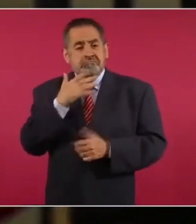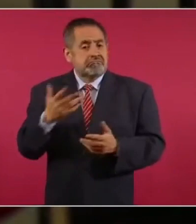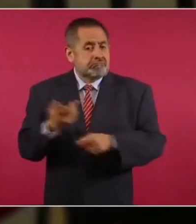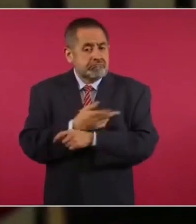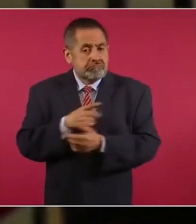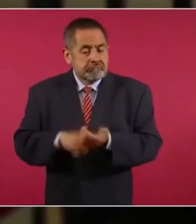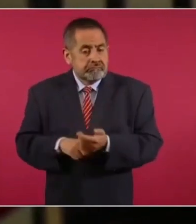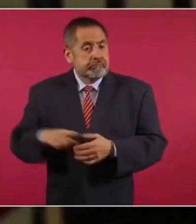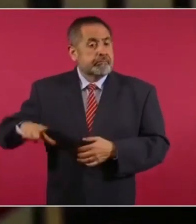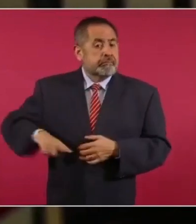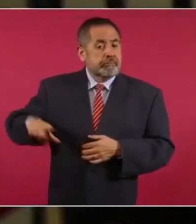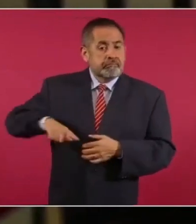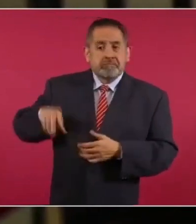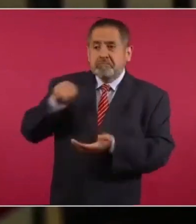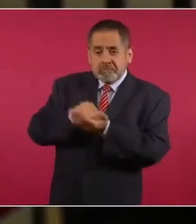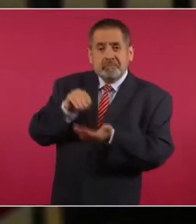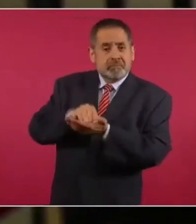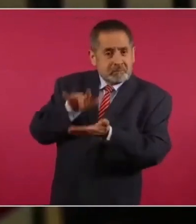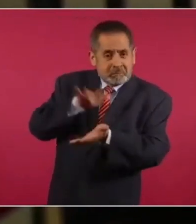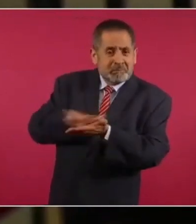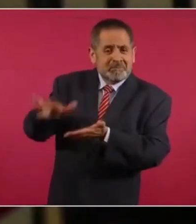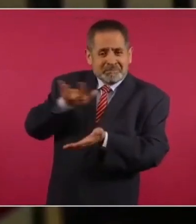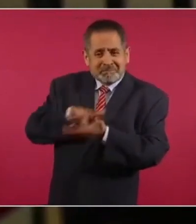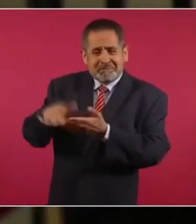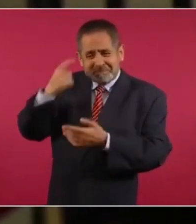los gobiernos del Estado los siguen apoyando.